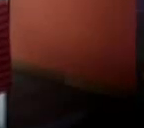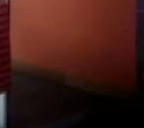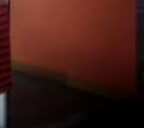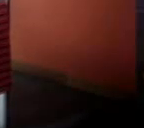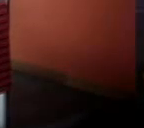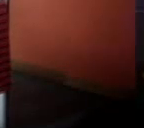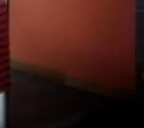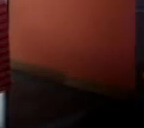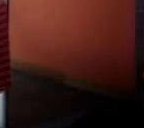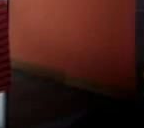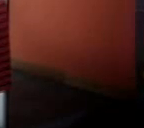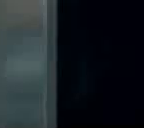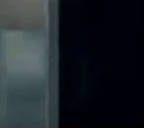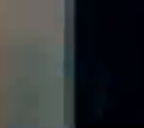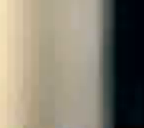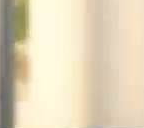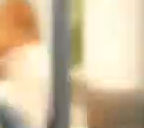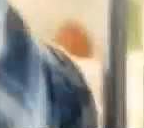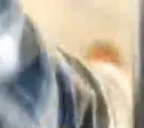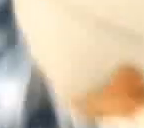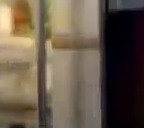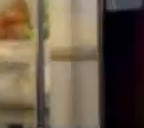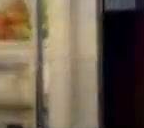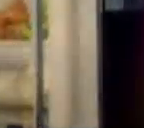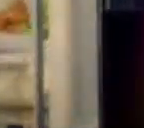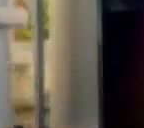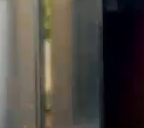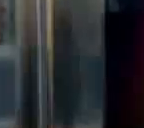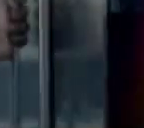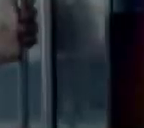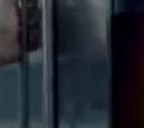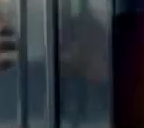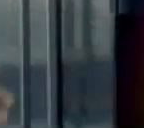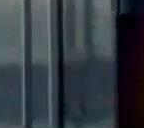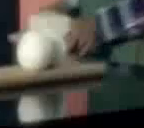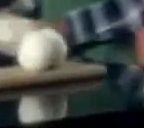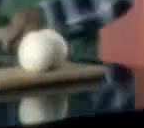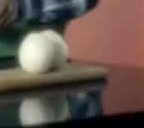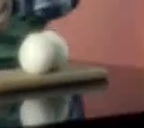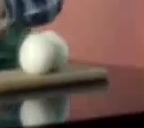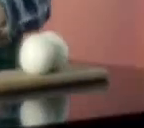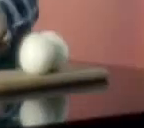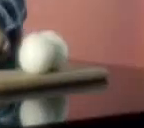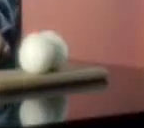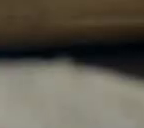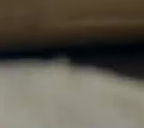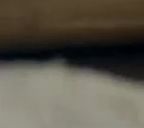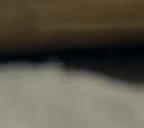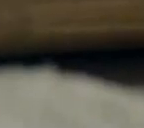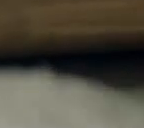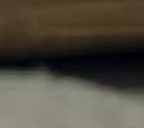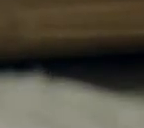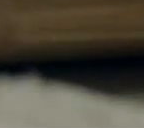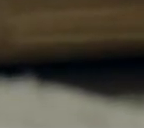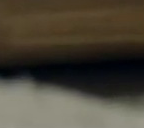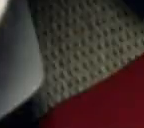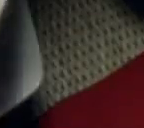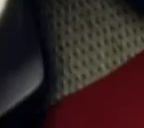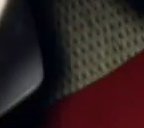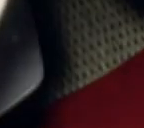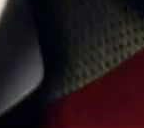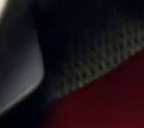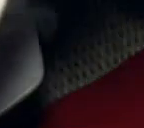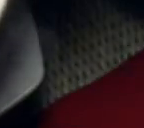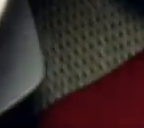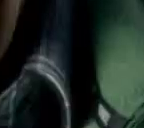muchas formas de llenarte de energía: un yogur en la mañana, ponerle queso a tus sopas, un rico morocho en la tarde o un vaso de leche antes de dormir.